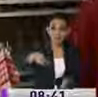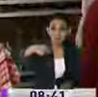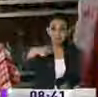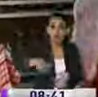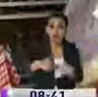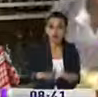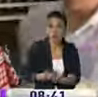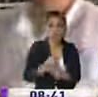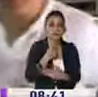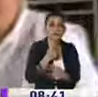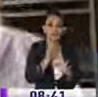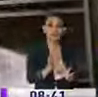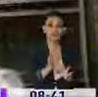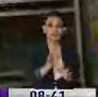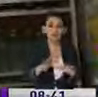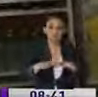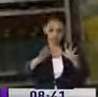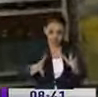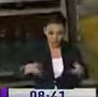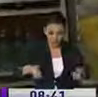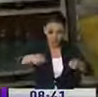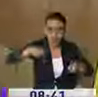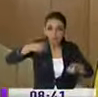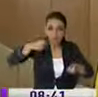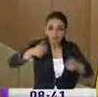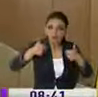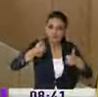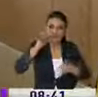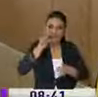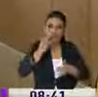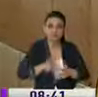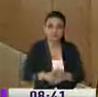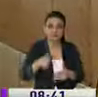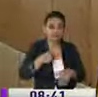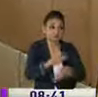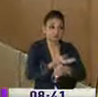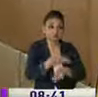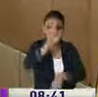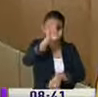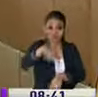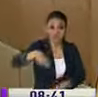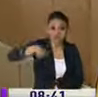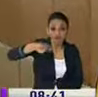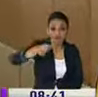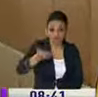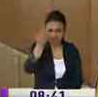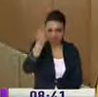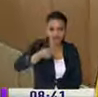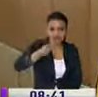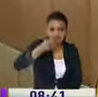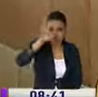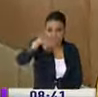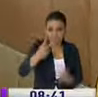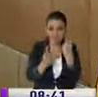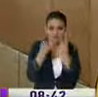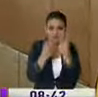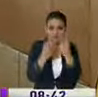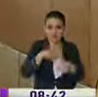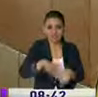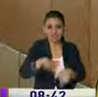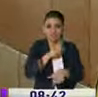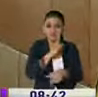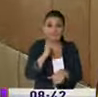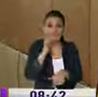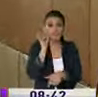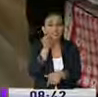Tiene buen sabor y dan los platos, son grandecitos. Yo les recomiendo que vengan acá, visiten, porque es